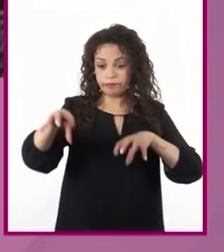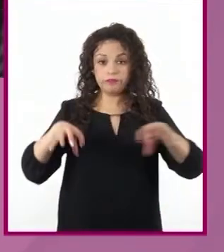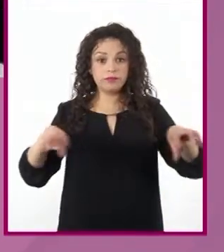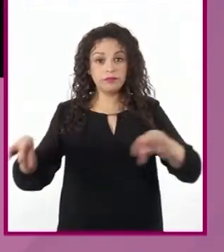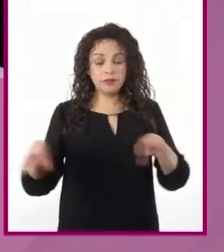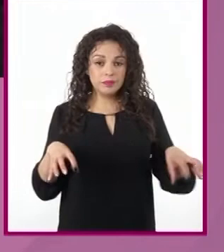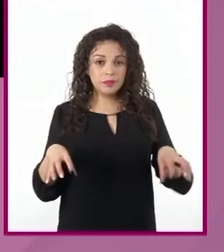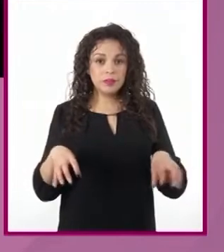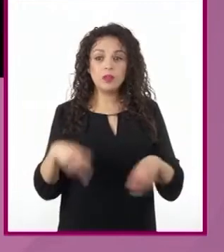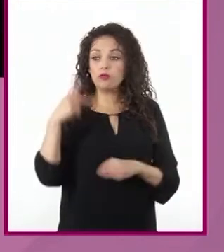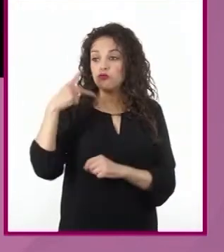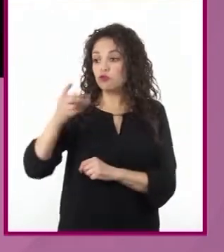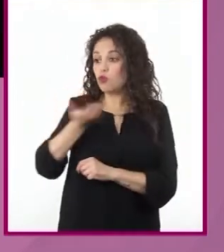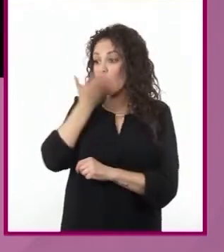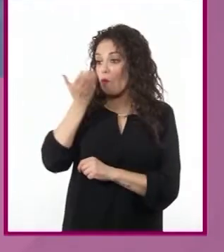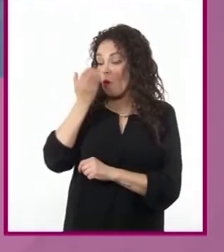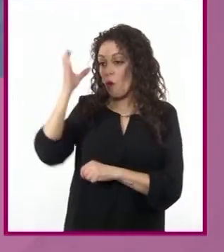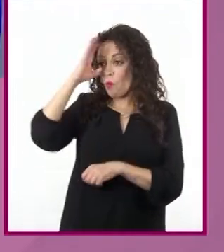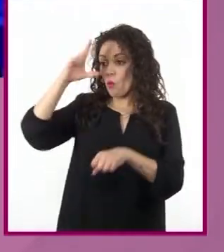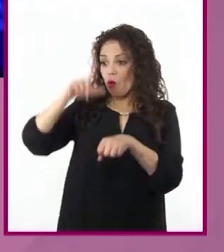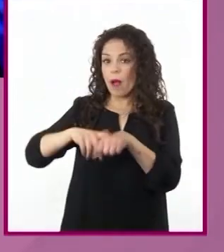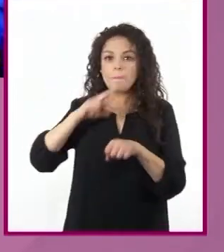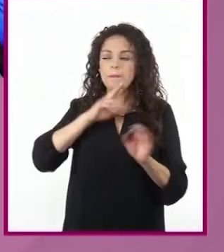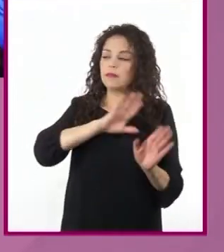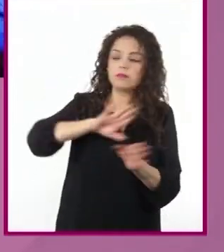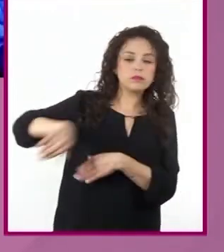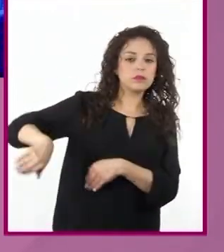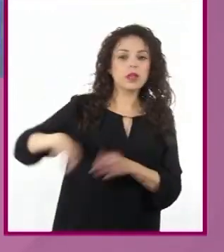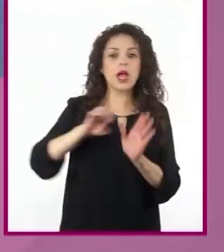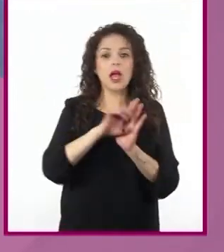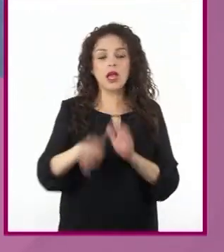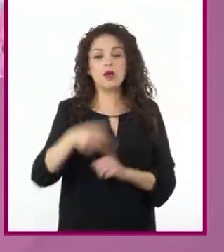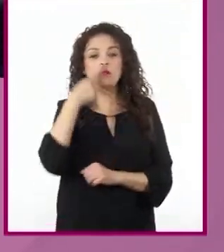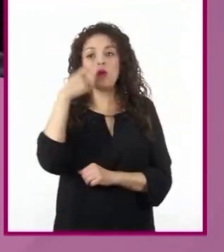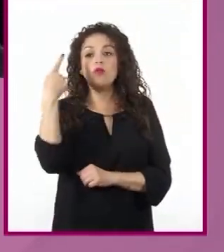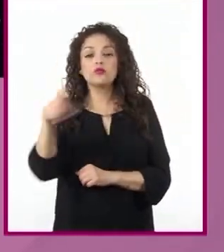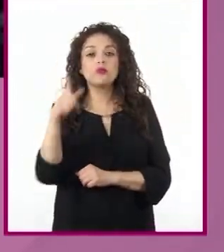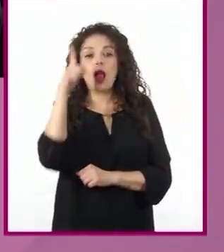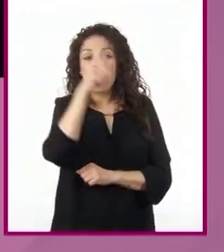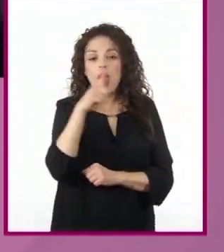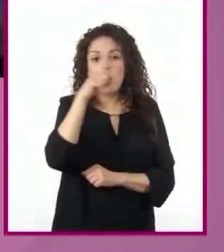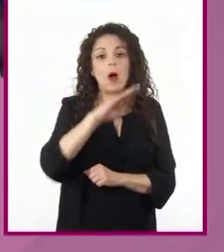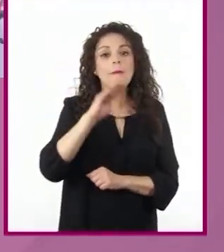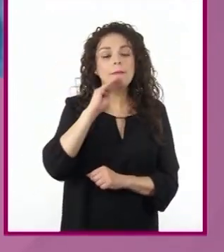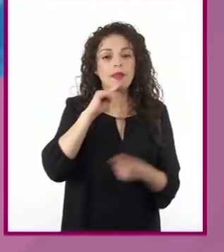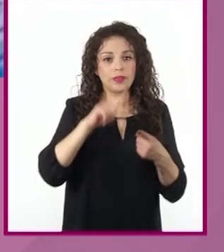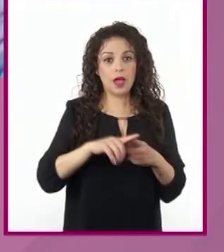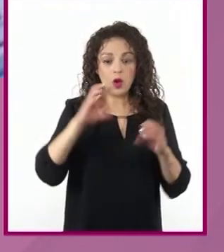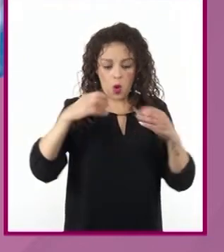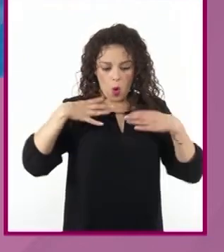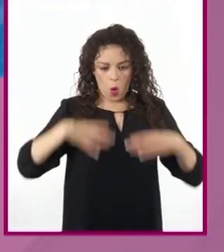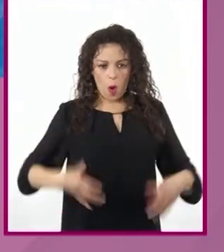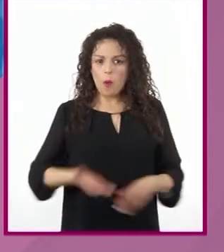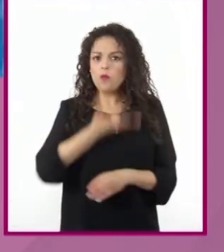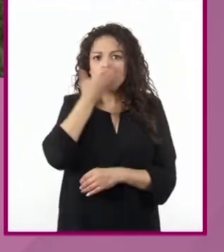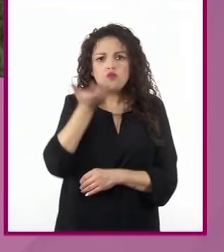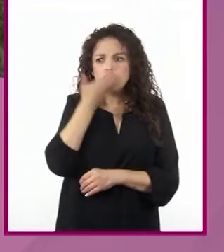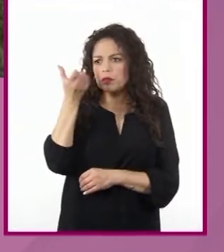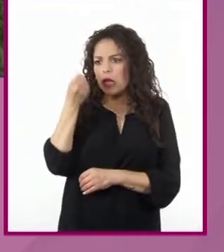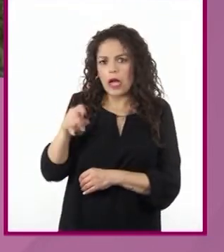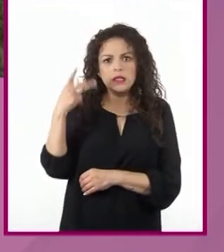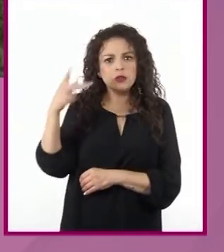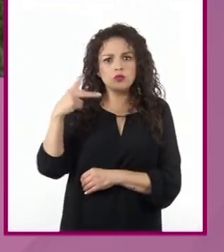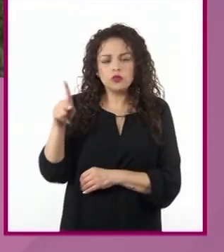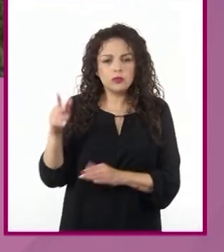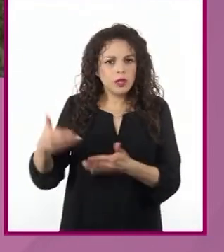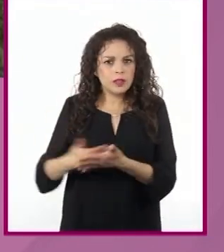las costumbres propias de su cultura, como son el hablar en su lengua materna, la vestimenta típica, la alimentación y